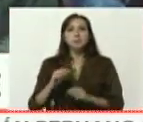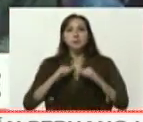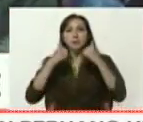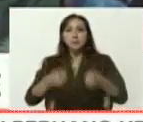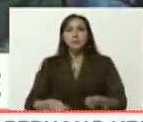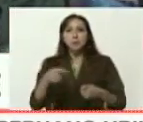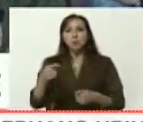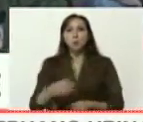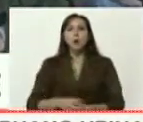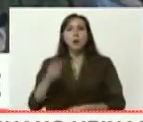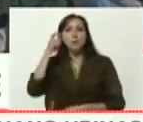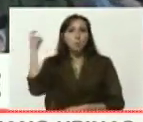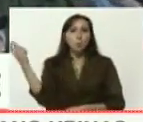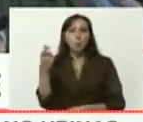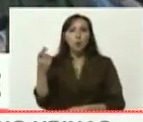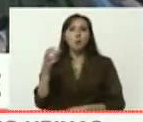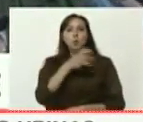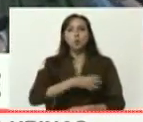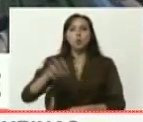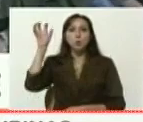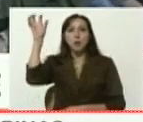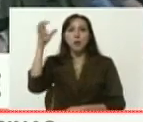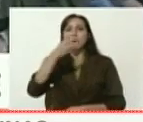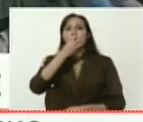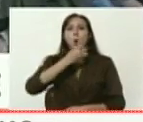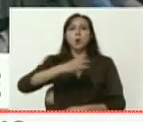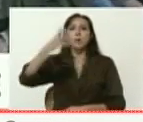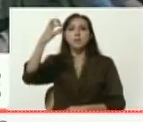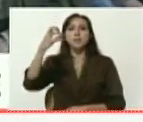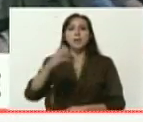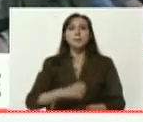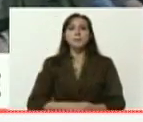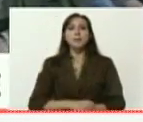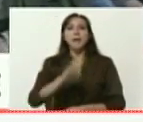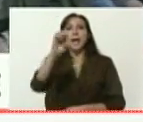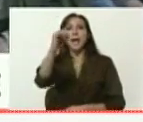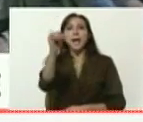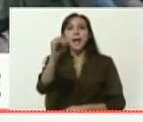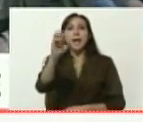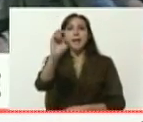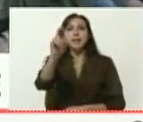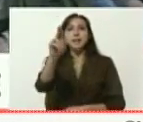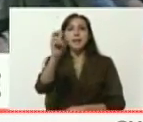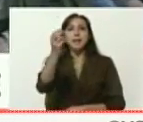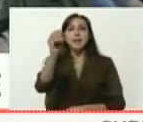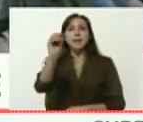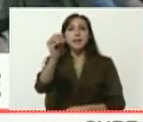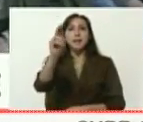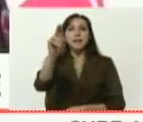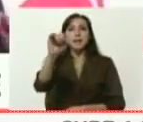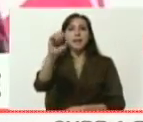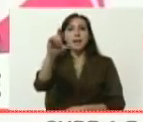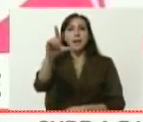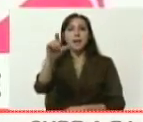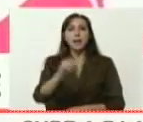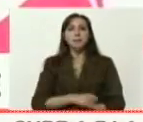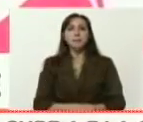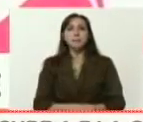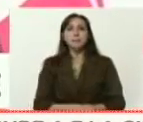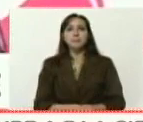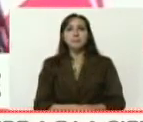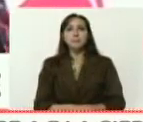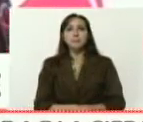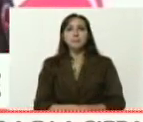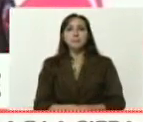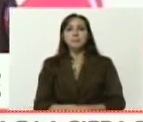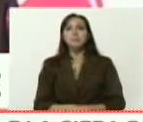soberano Ezequiel Zamora con su grito de tierra y hombres libres. Prendió la sabana de Santa